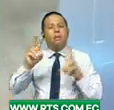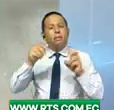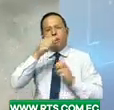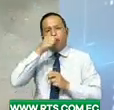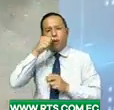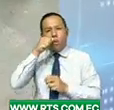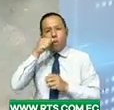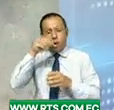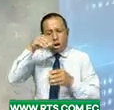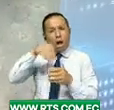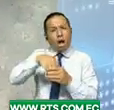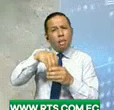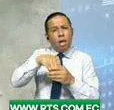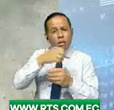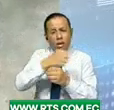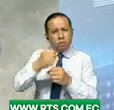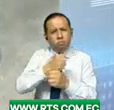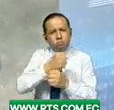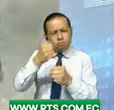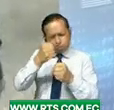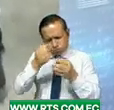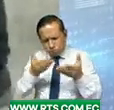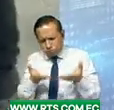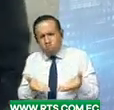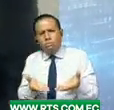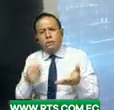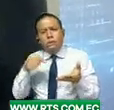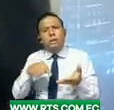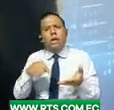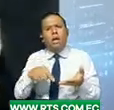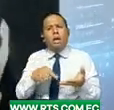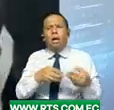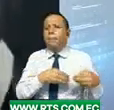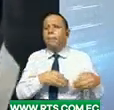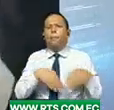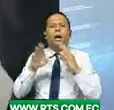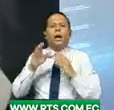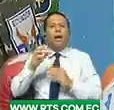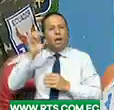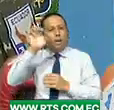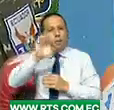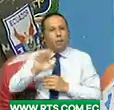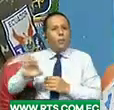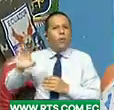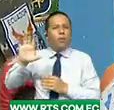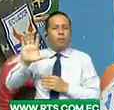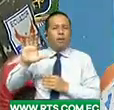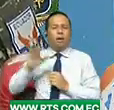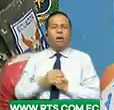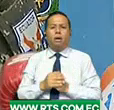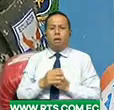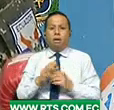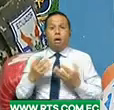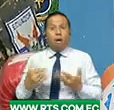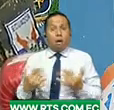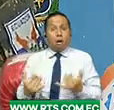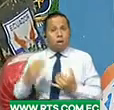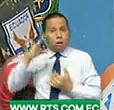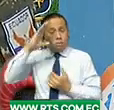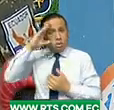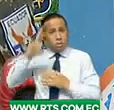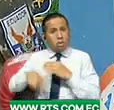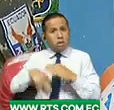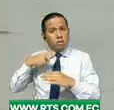contenedor con carga de teca que también iba a ser llevado hacia europa con esto el costo social el trabajo de policía